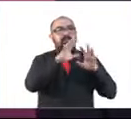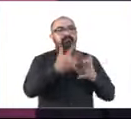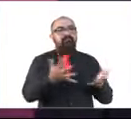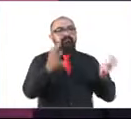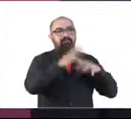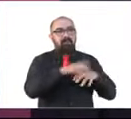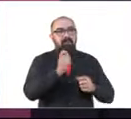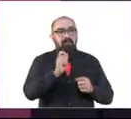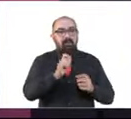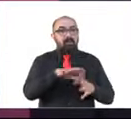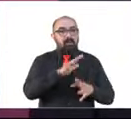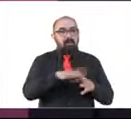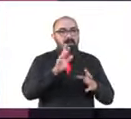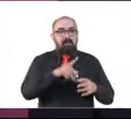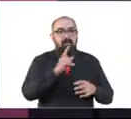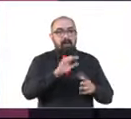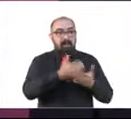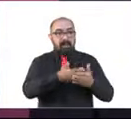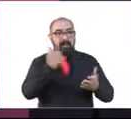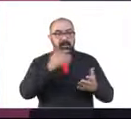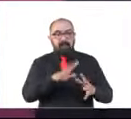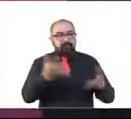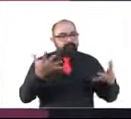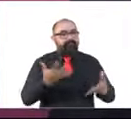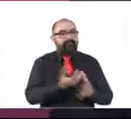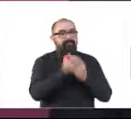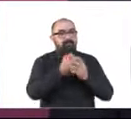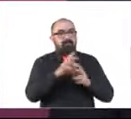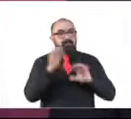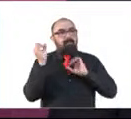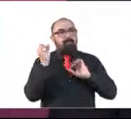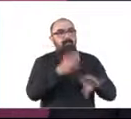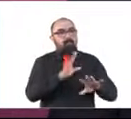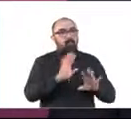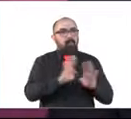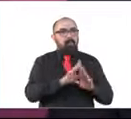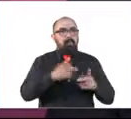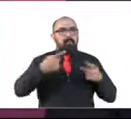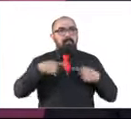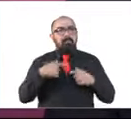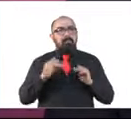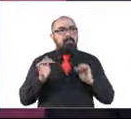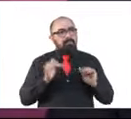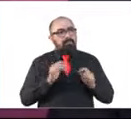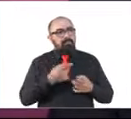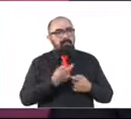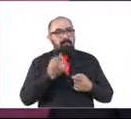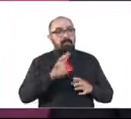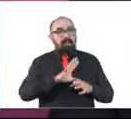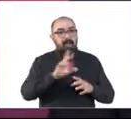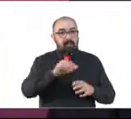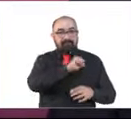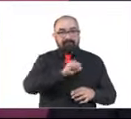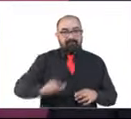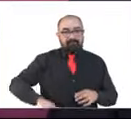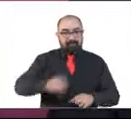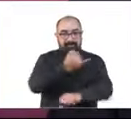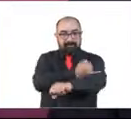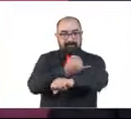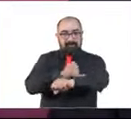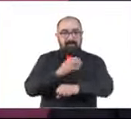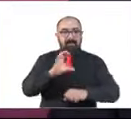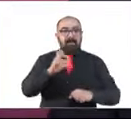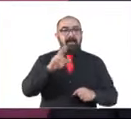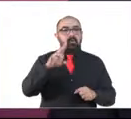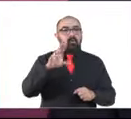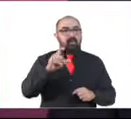Iztapalapa, que se recuperó hace tiempo, pero después se abandonó como espacio público, y junto con la alcaldesa de Iztapalapa, con Clara